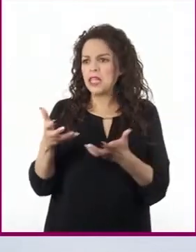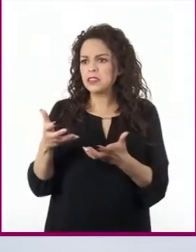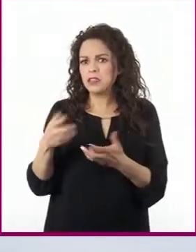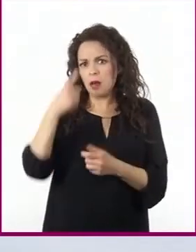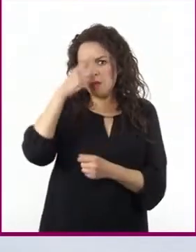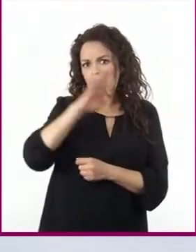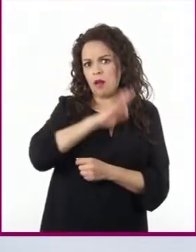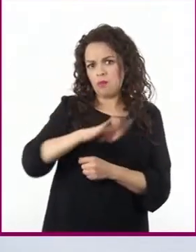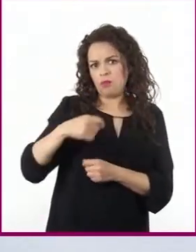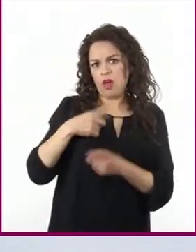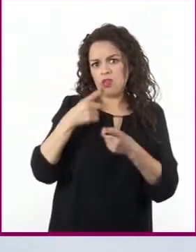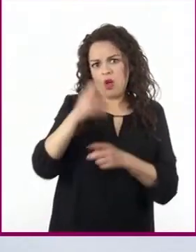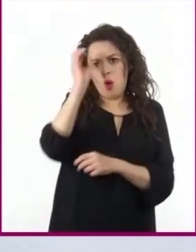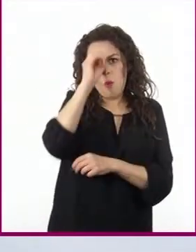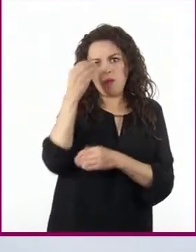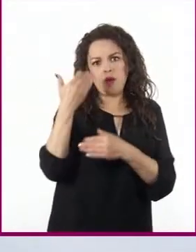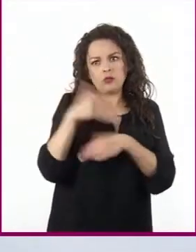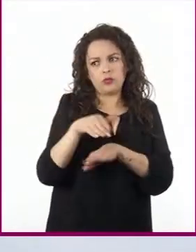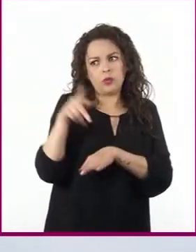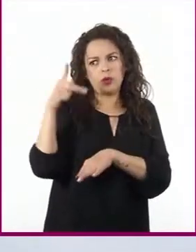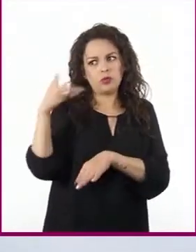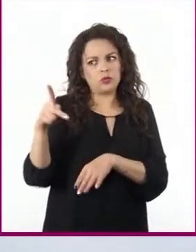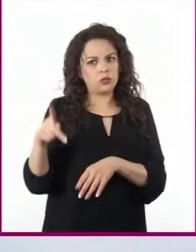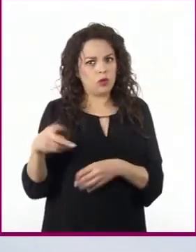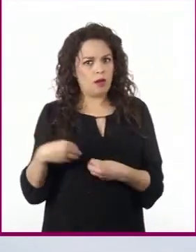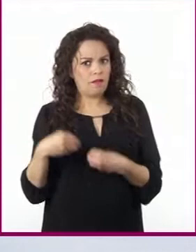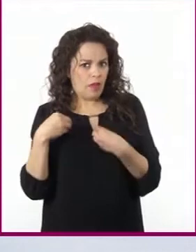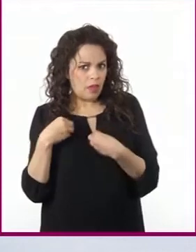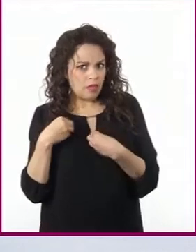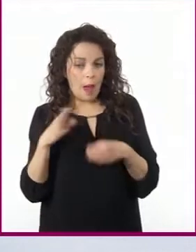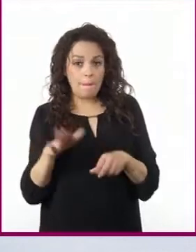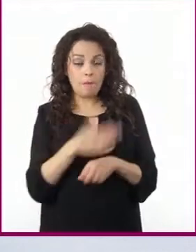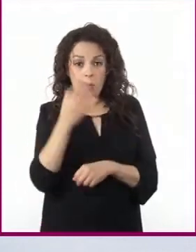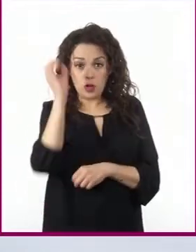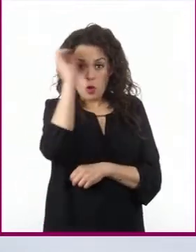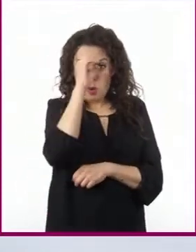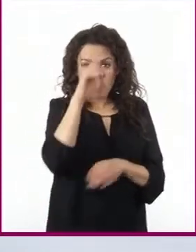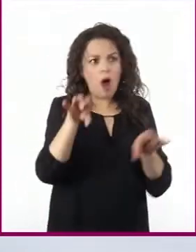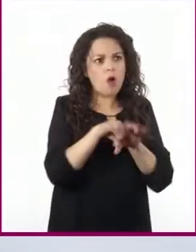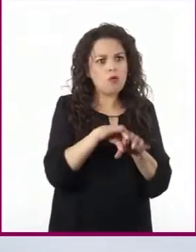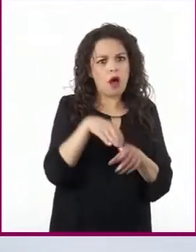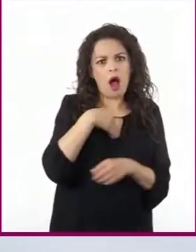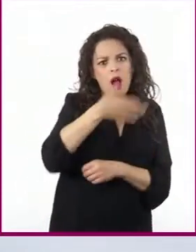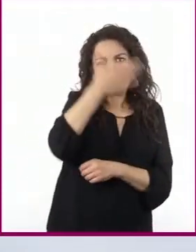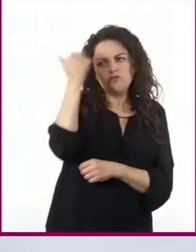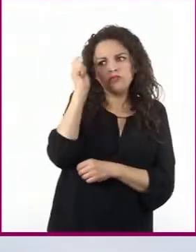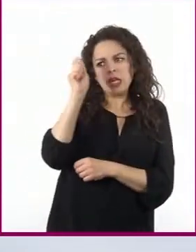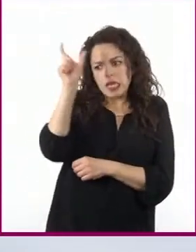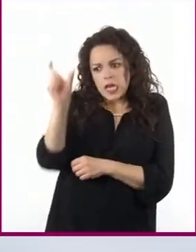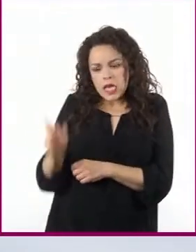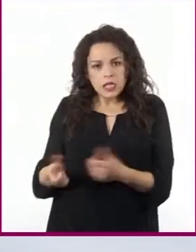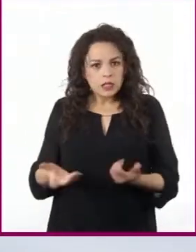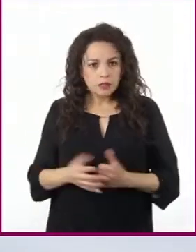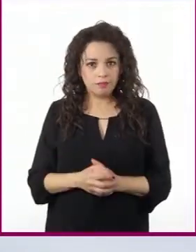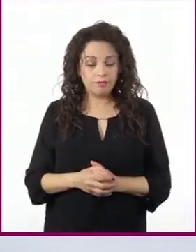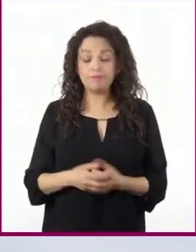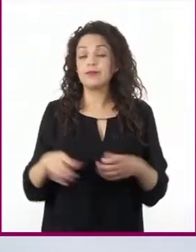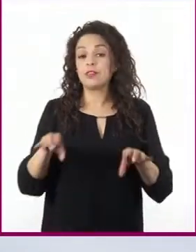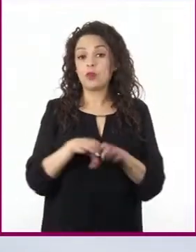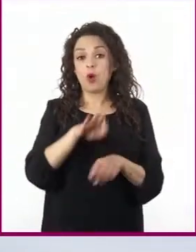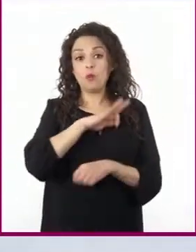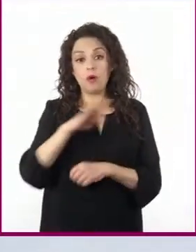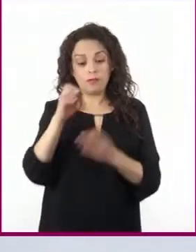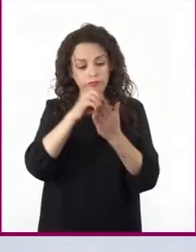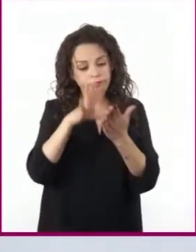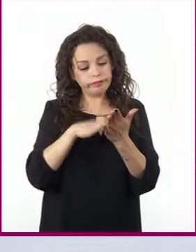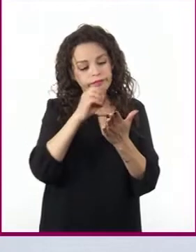Porque no se puede opinar sobre lo que uno no sabe. Si fuera así, ¿cómo podríamos elaborar nuestros